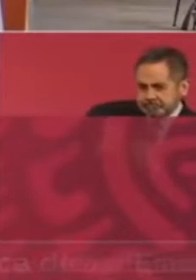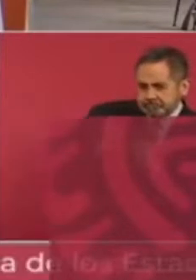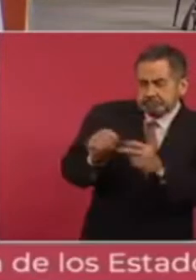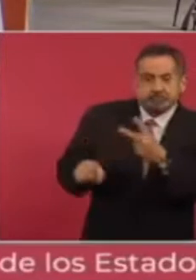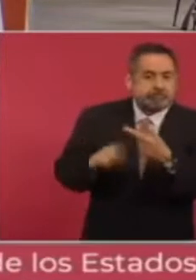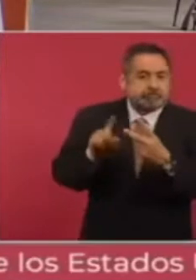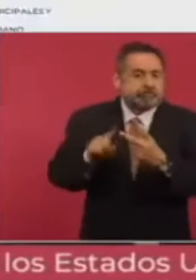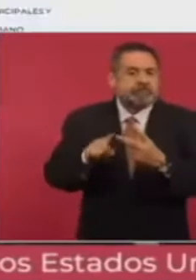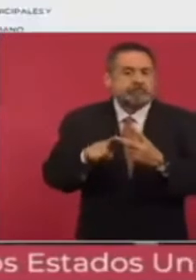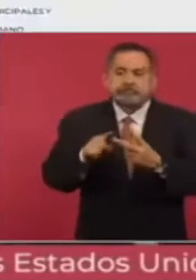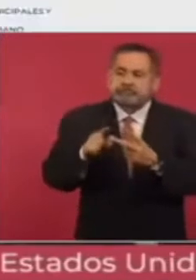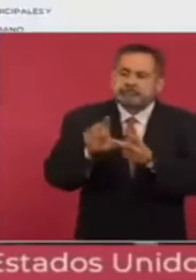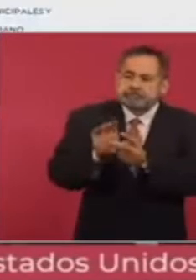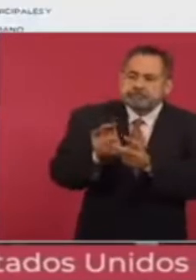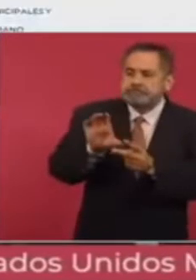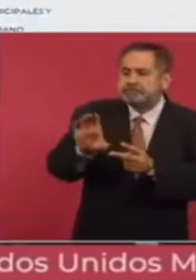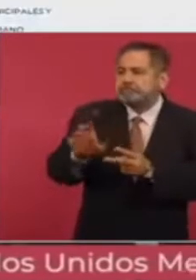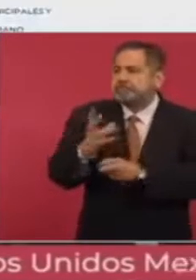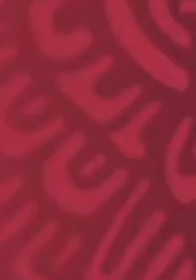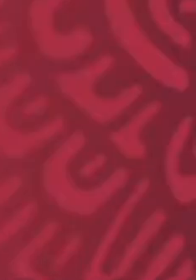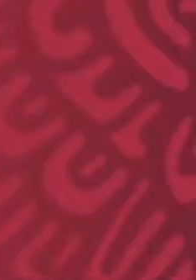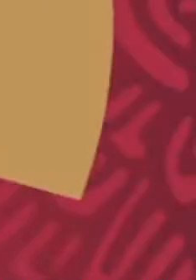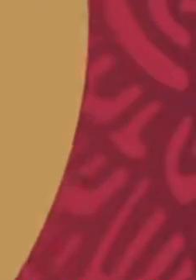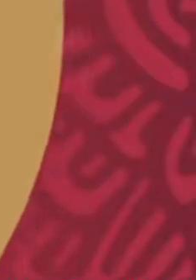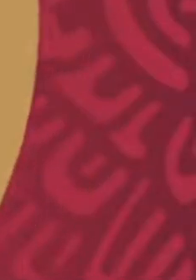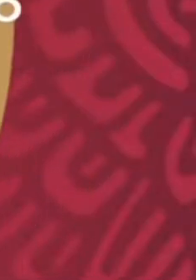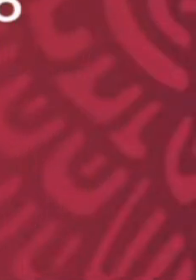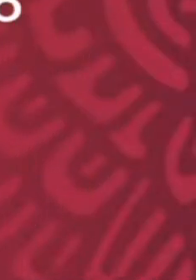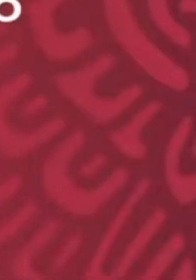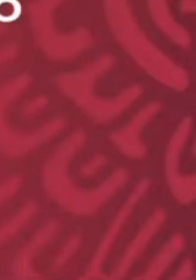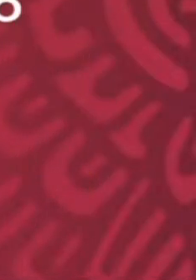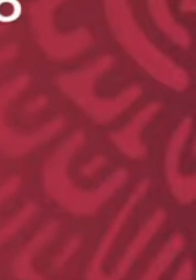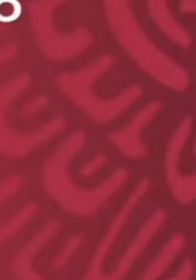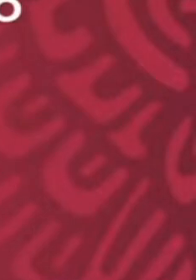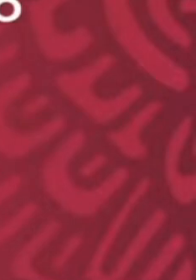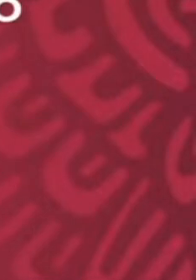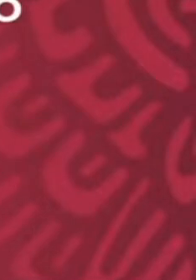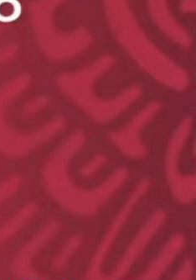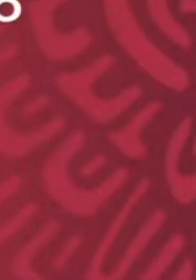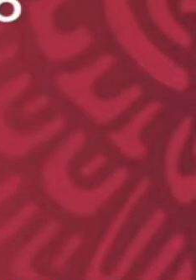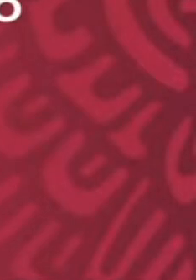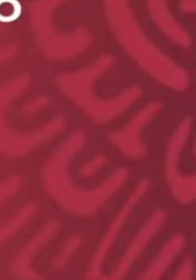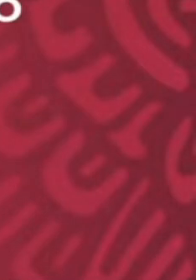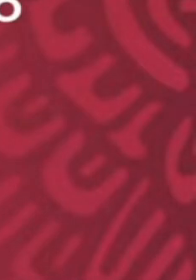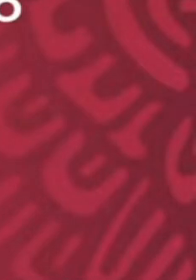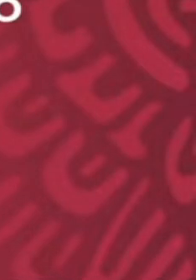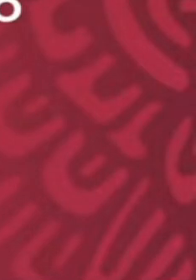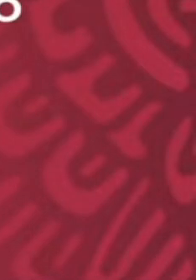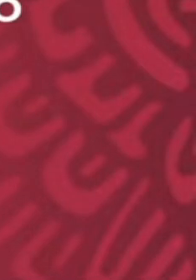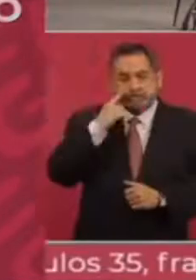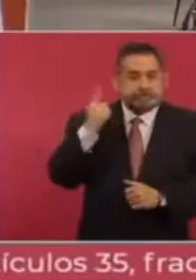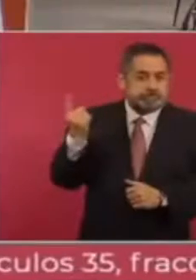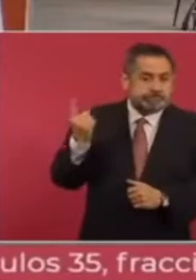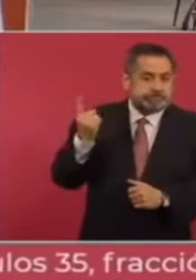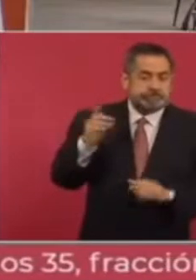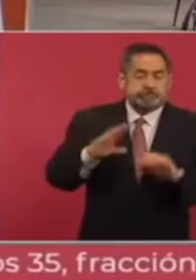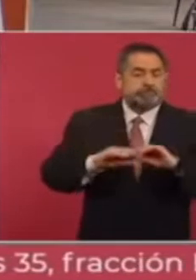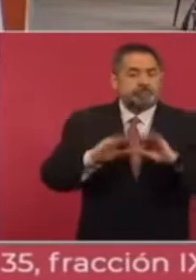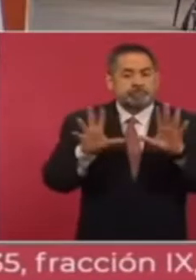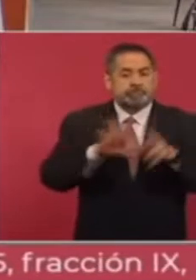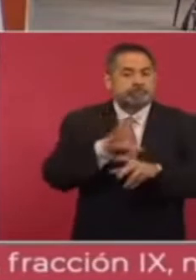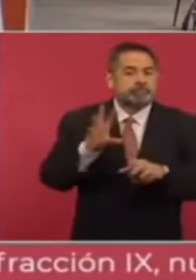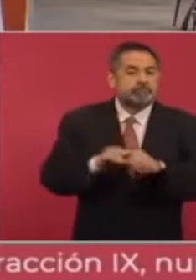y Urbano, Román Meyer, presentó los avances de las acciones de mejoramiento urbano. Estos son los datos globales que tenemos al día